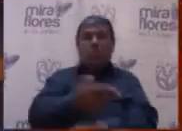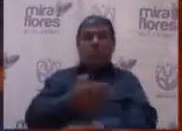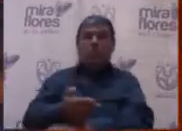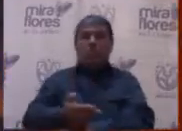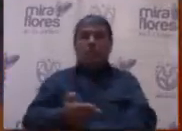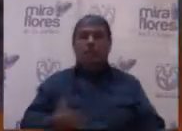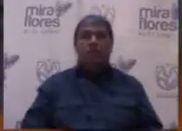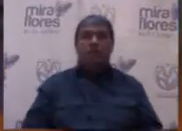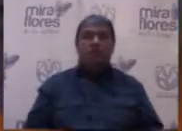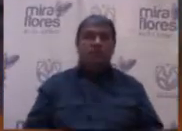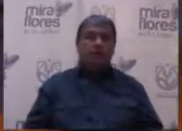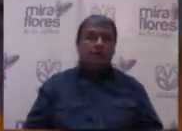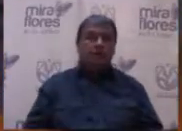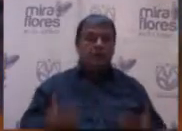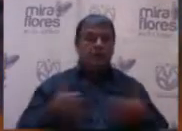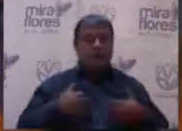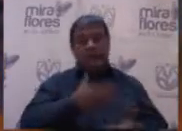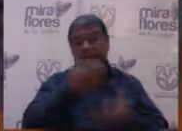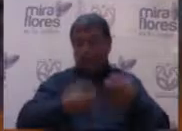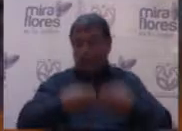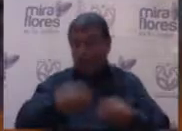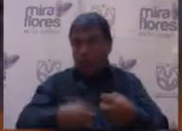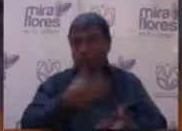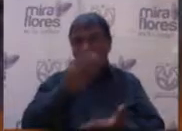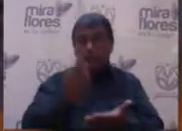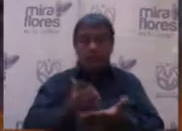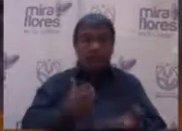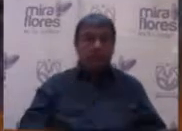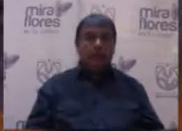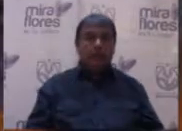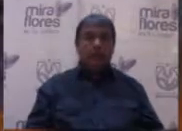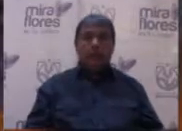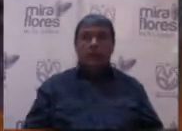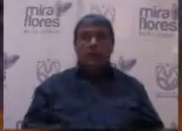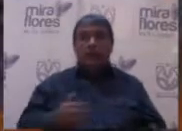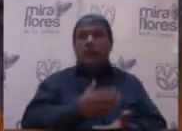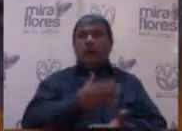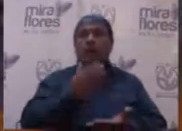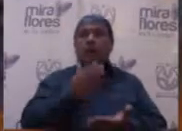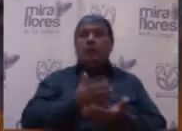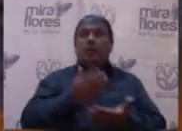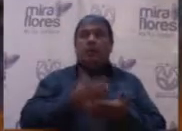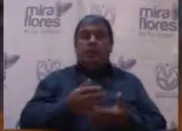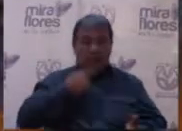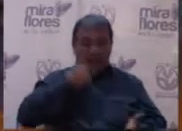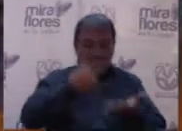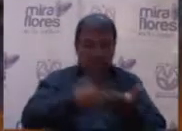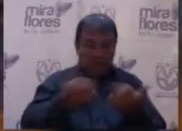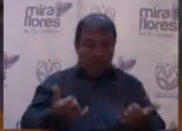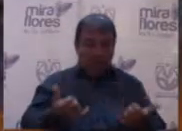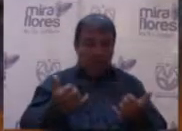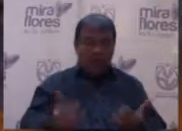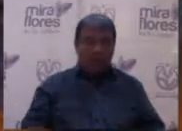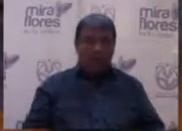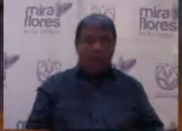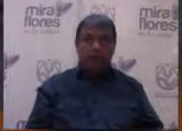por cierto, tiene sus problemas. El problema que menciono en este momento